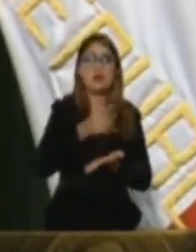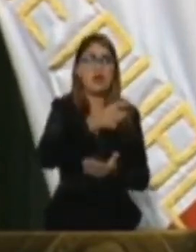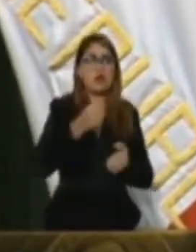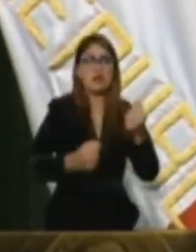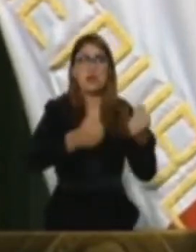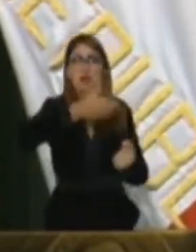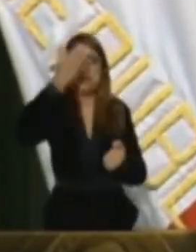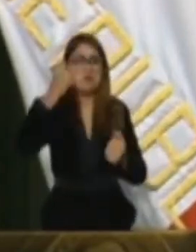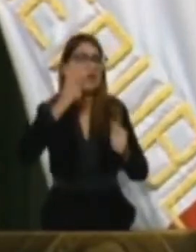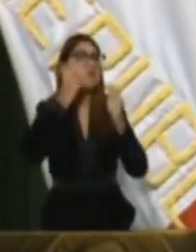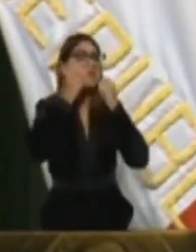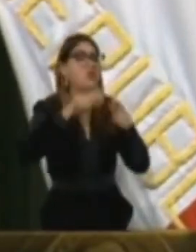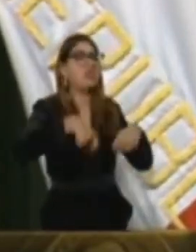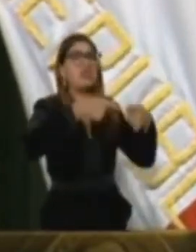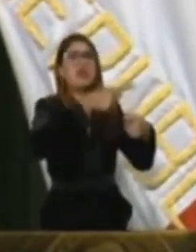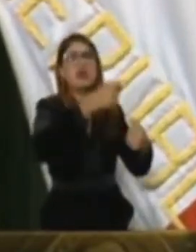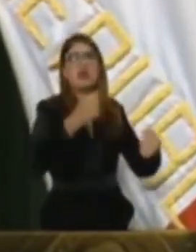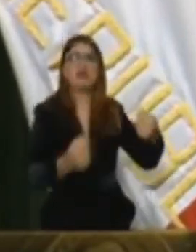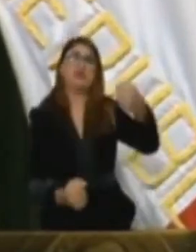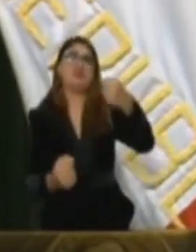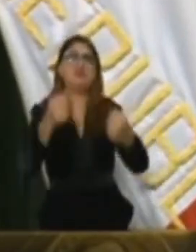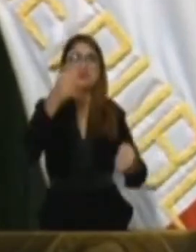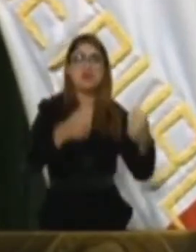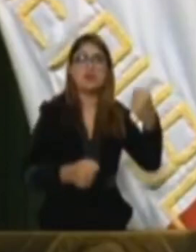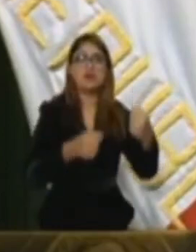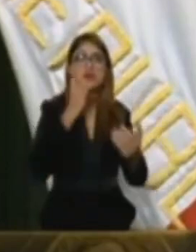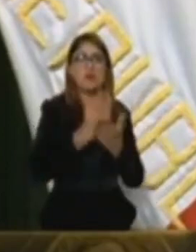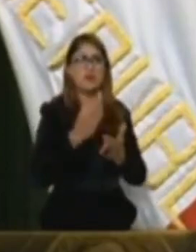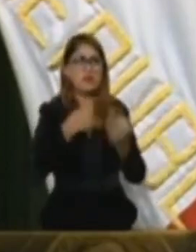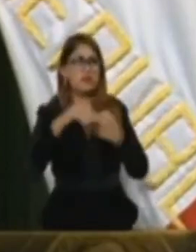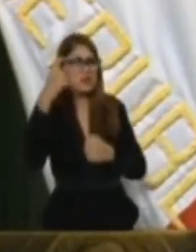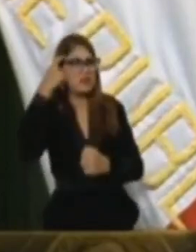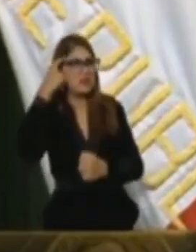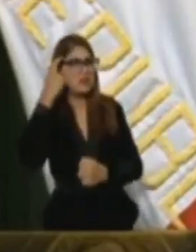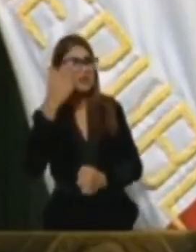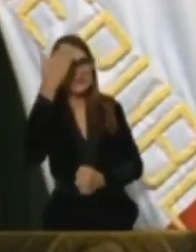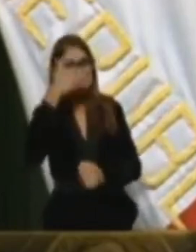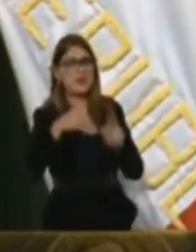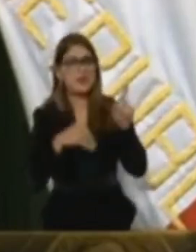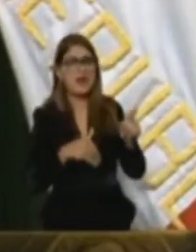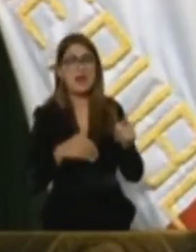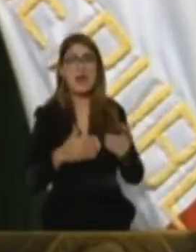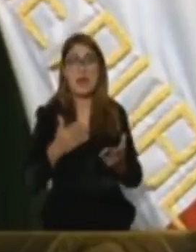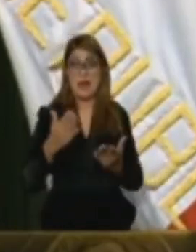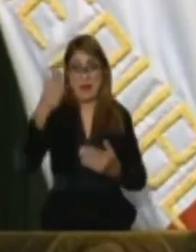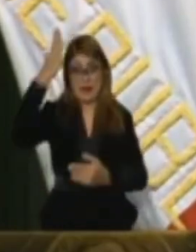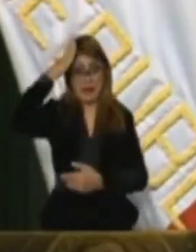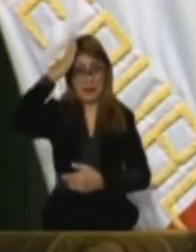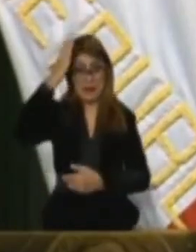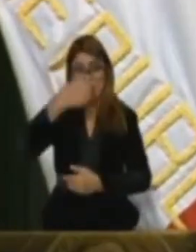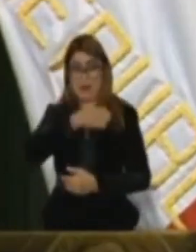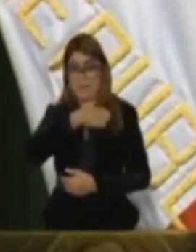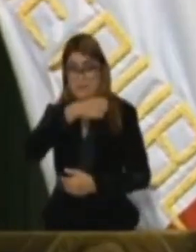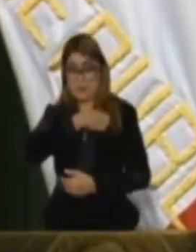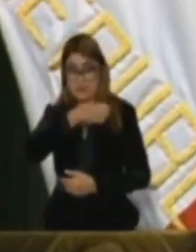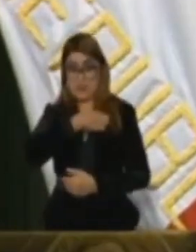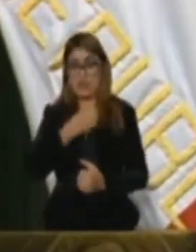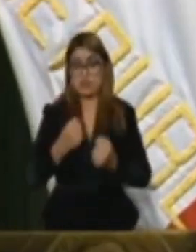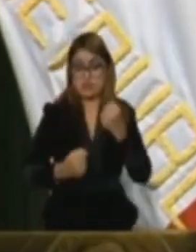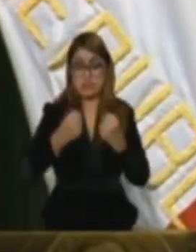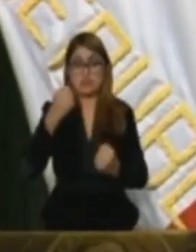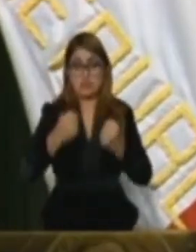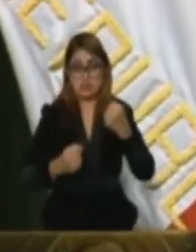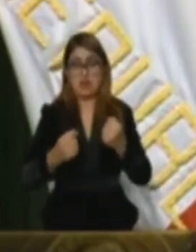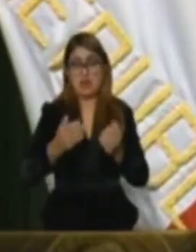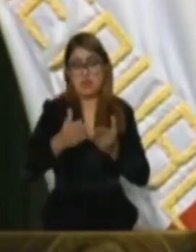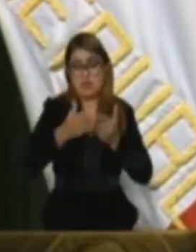y no tuviera más recomendación que la de haber traicionado y asesinado al capitán del barco? Vuestro deber